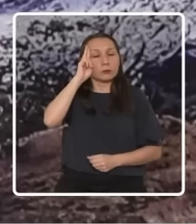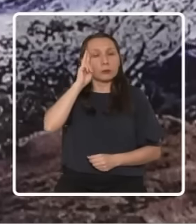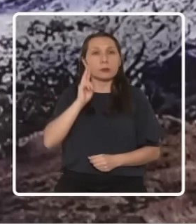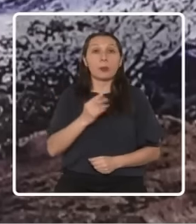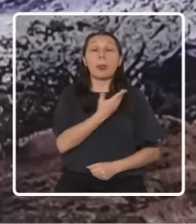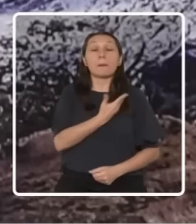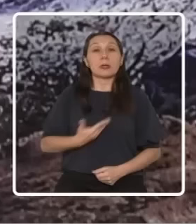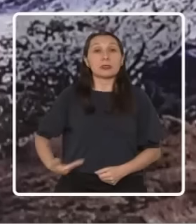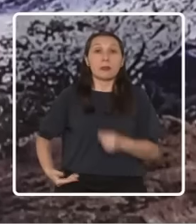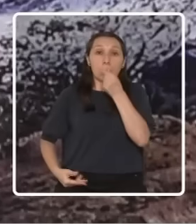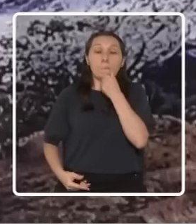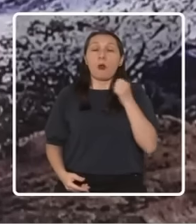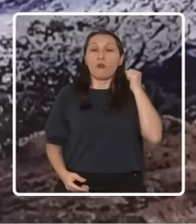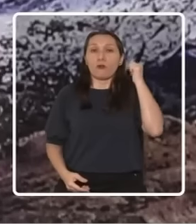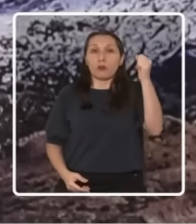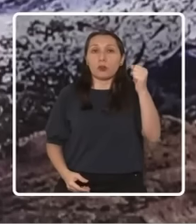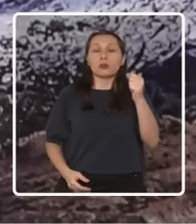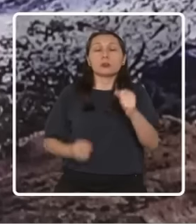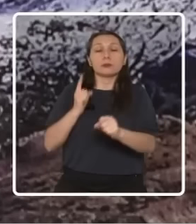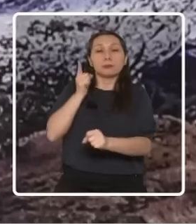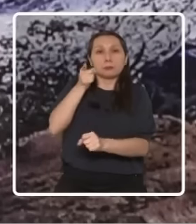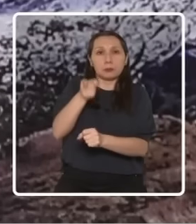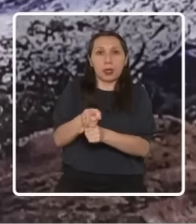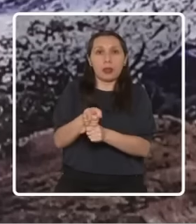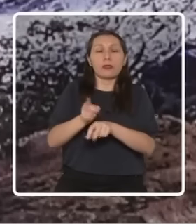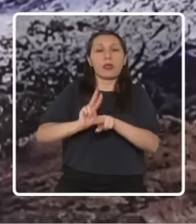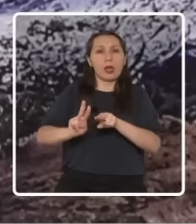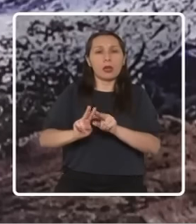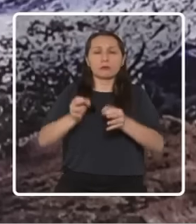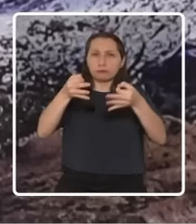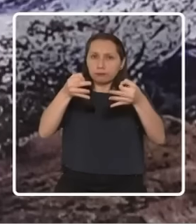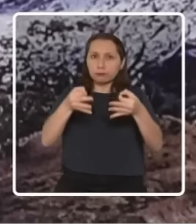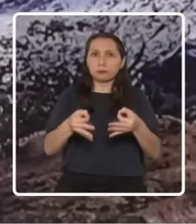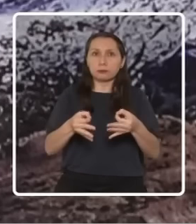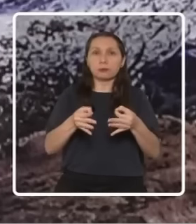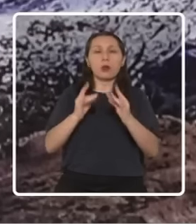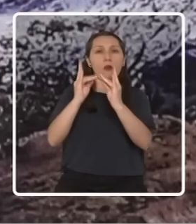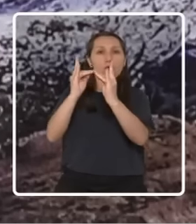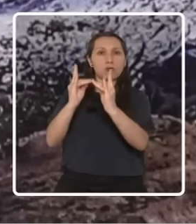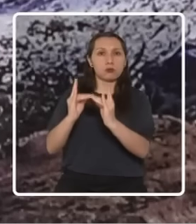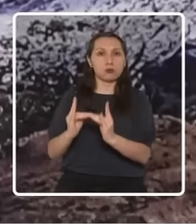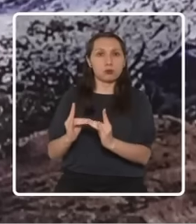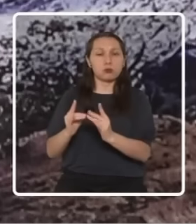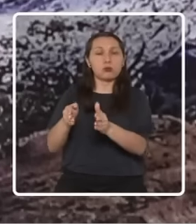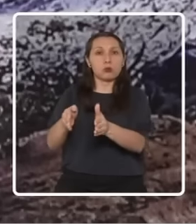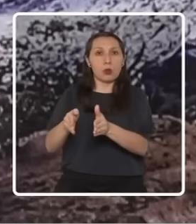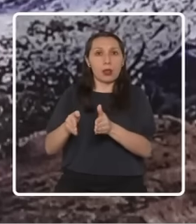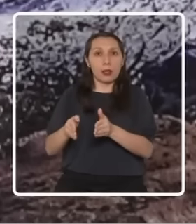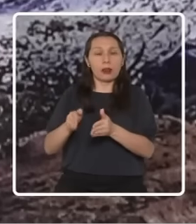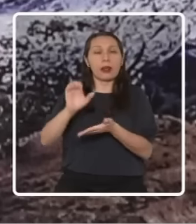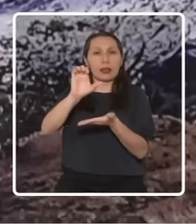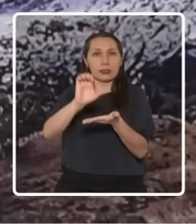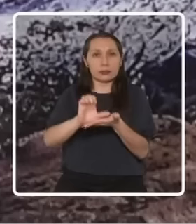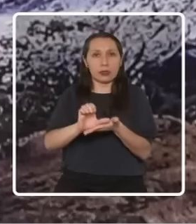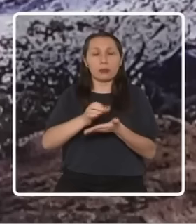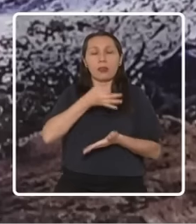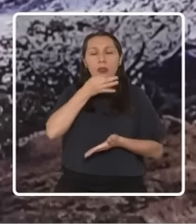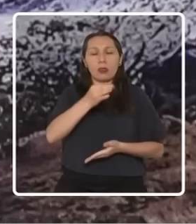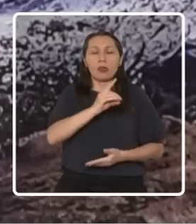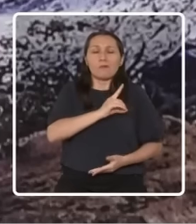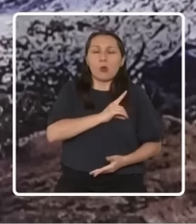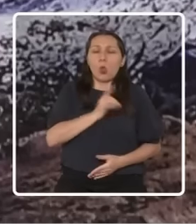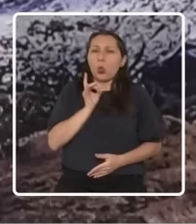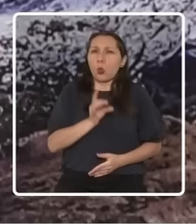El presidente Boric ha instruido que se realice como corresponde un funeral de Estado, que se declare